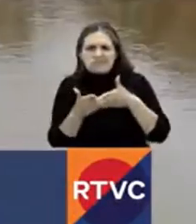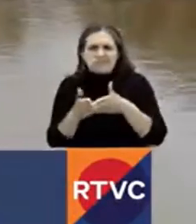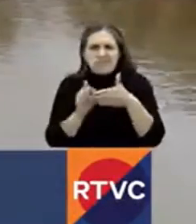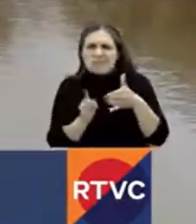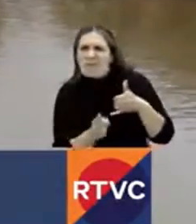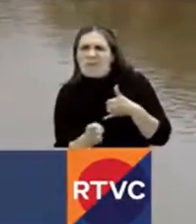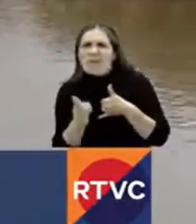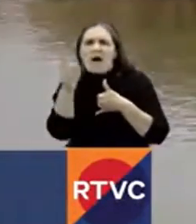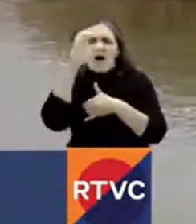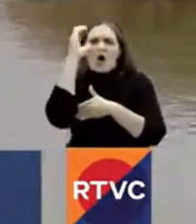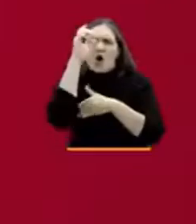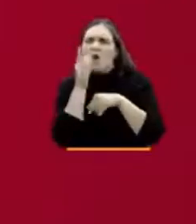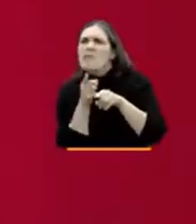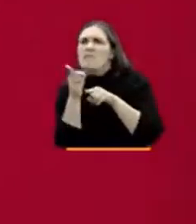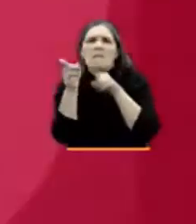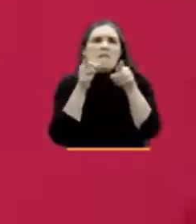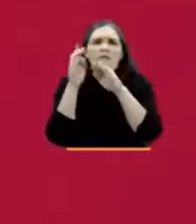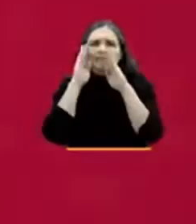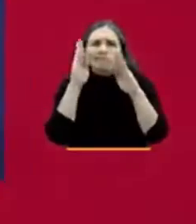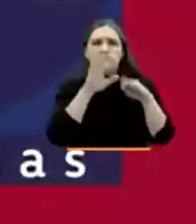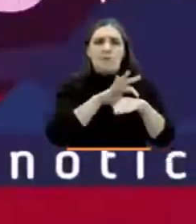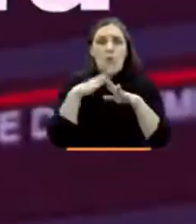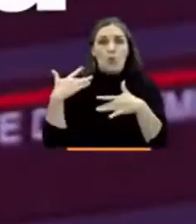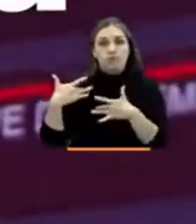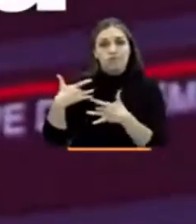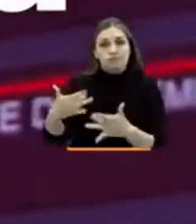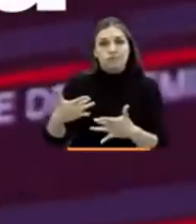acceso en el país.